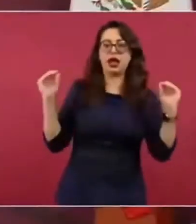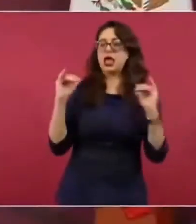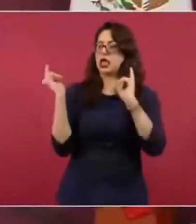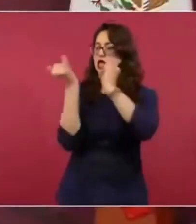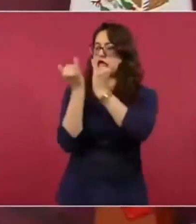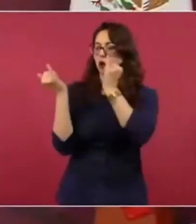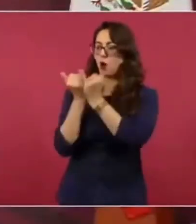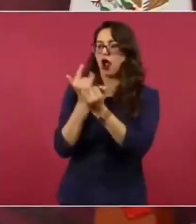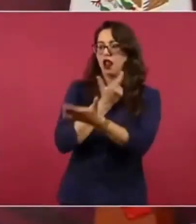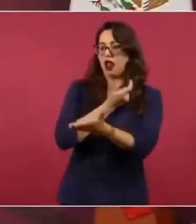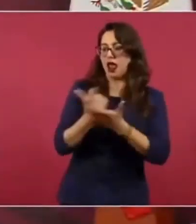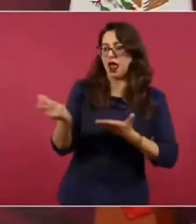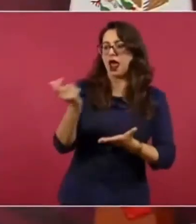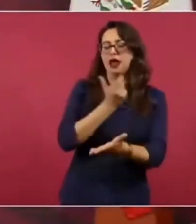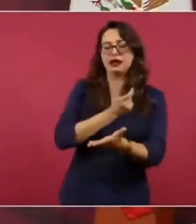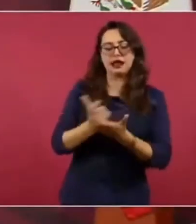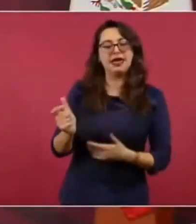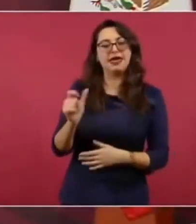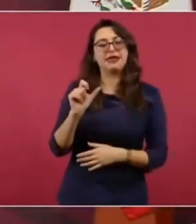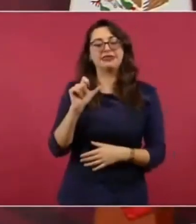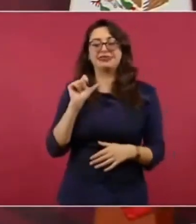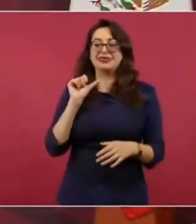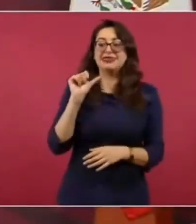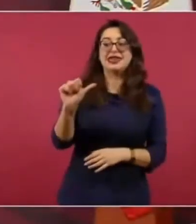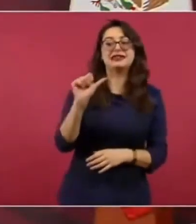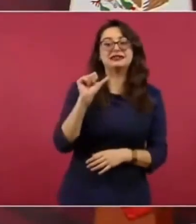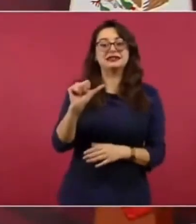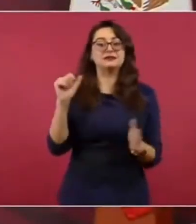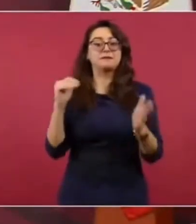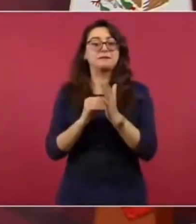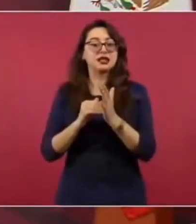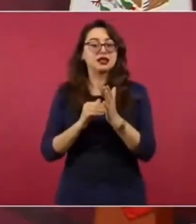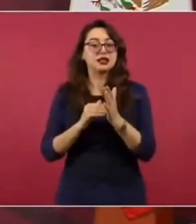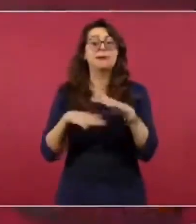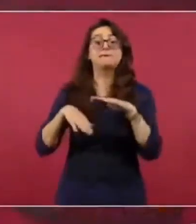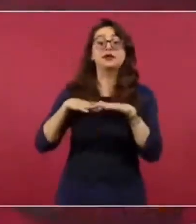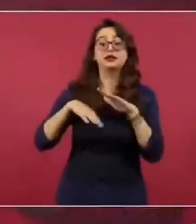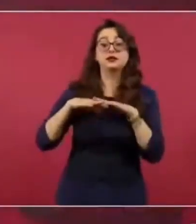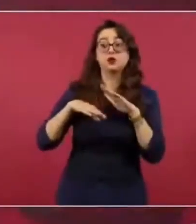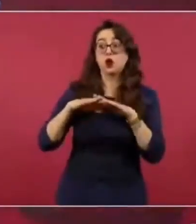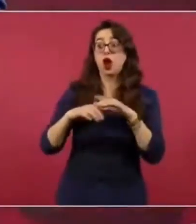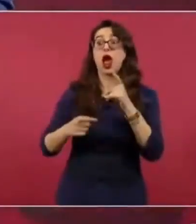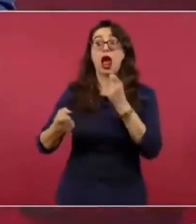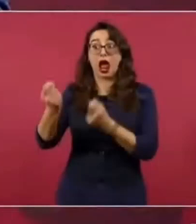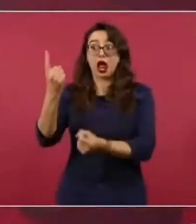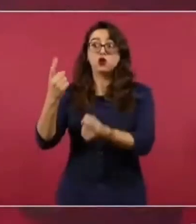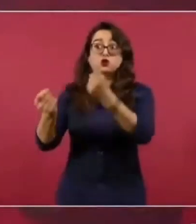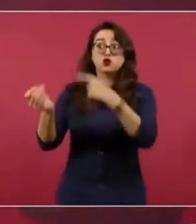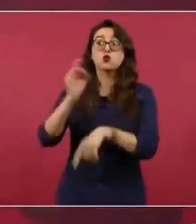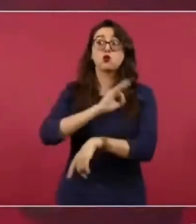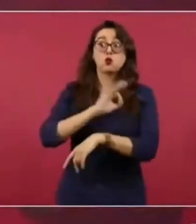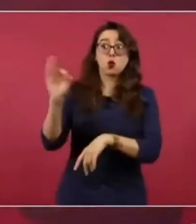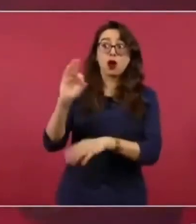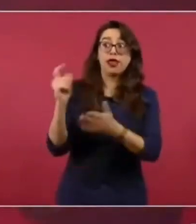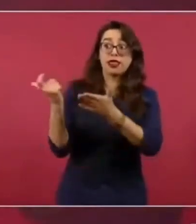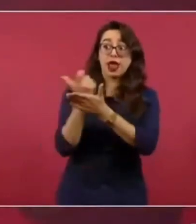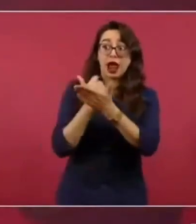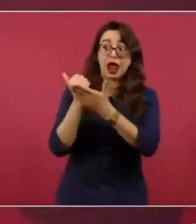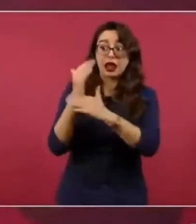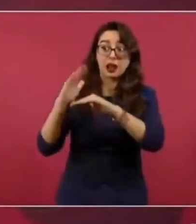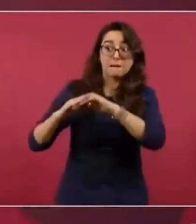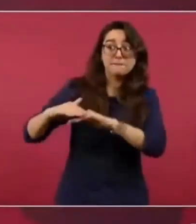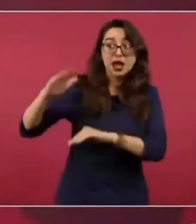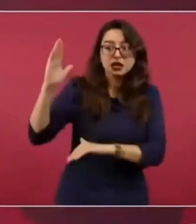decidimos que mínimo es eso. Claro, el que gana más va a tener también